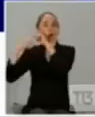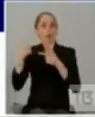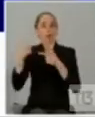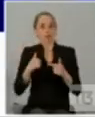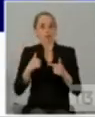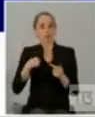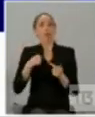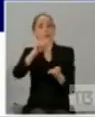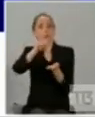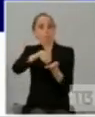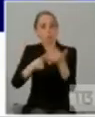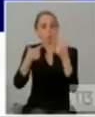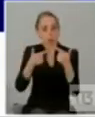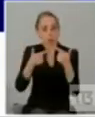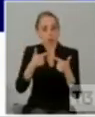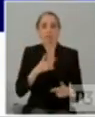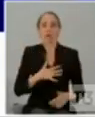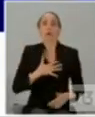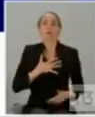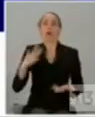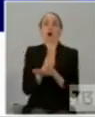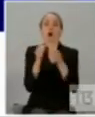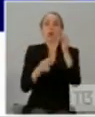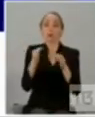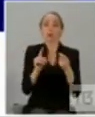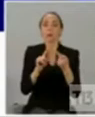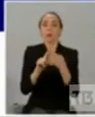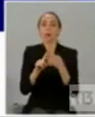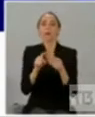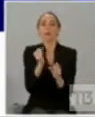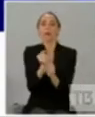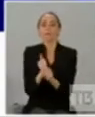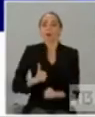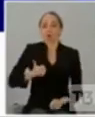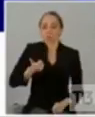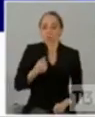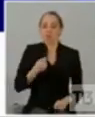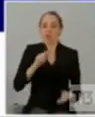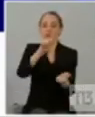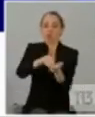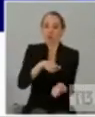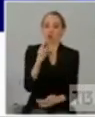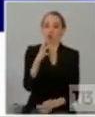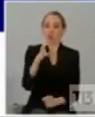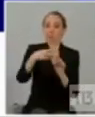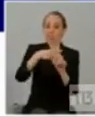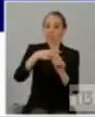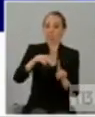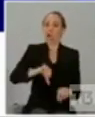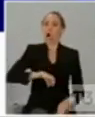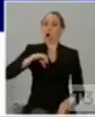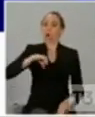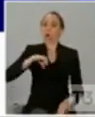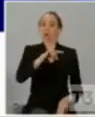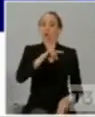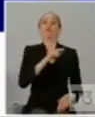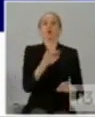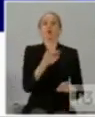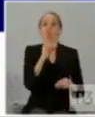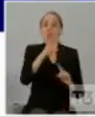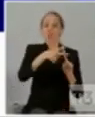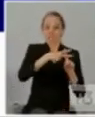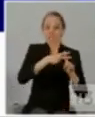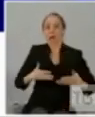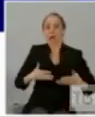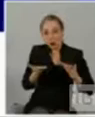a la política por una sensación de justicia, por participar en trabajos voluntarios. Entré a la democracia cristiana, orgulloso de su vocación social.